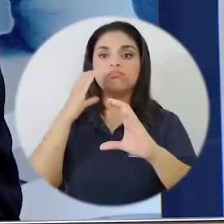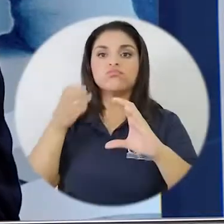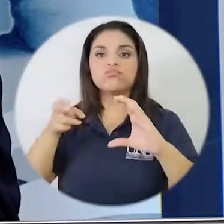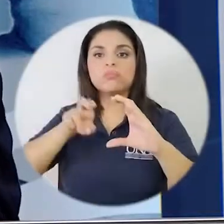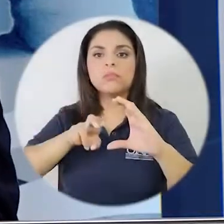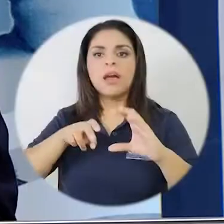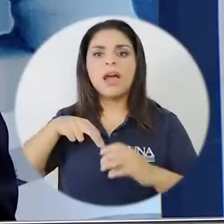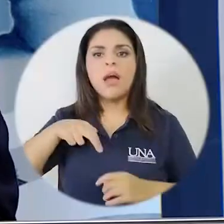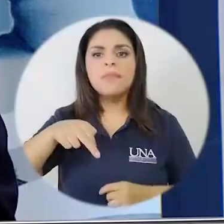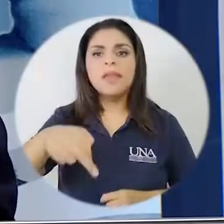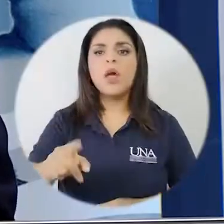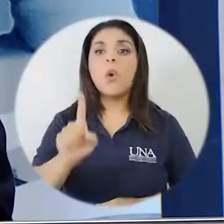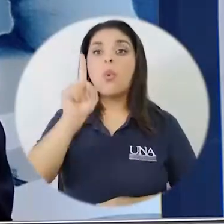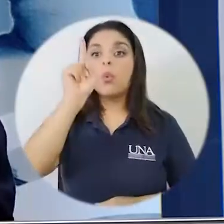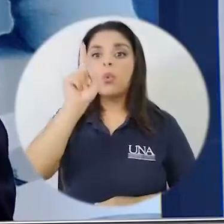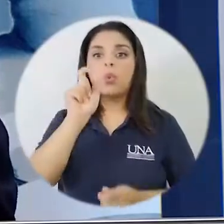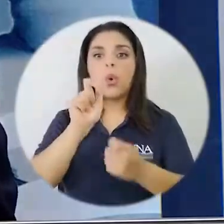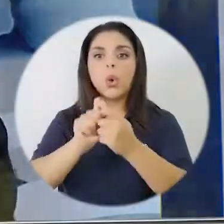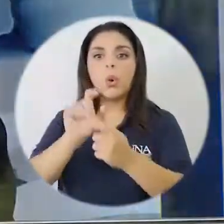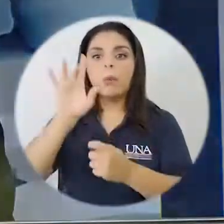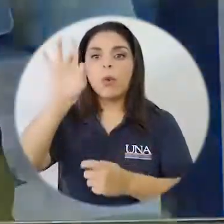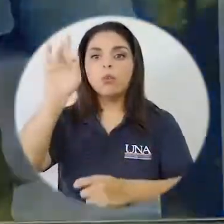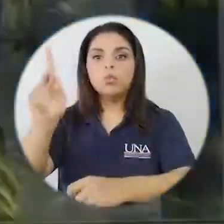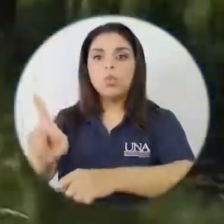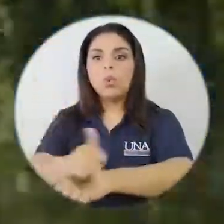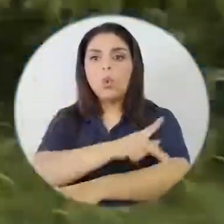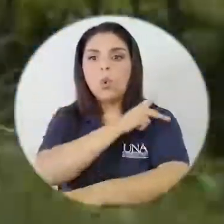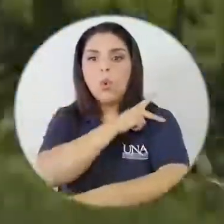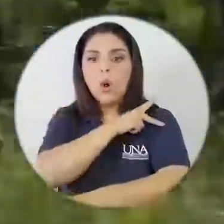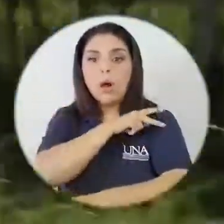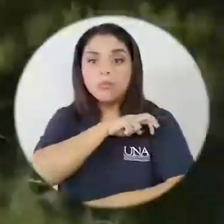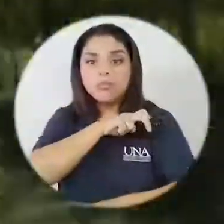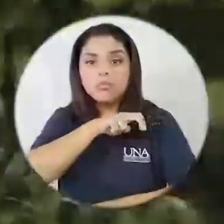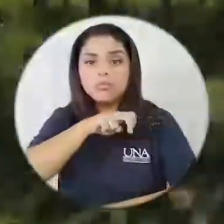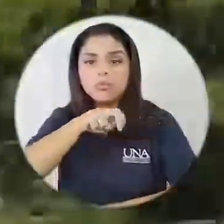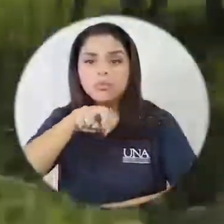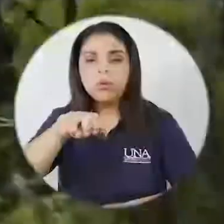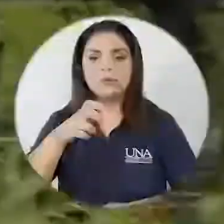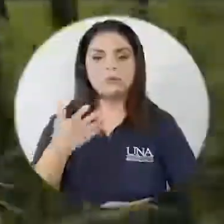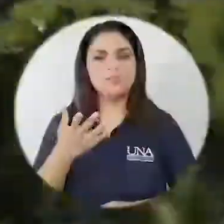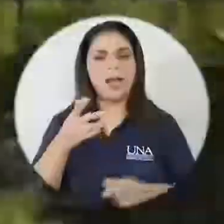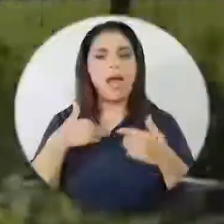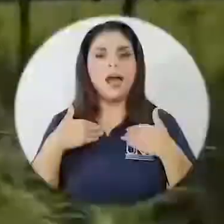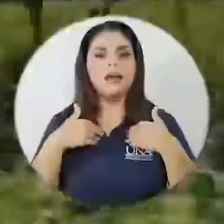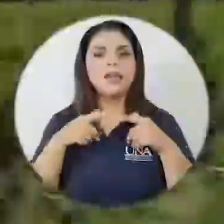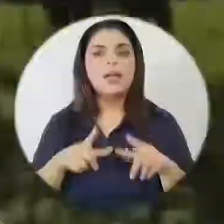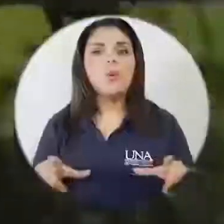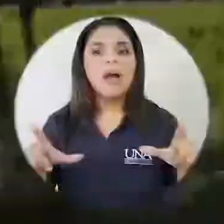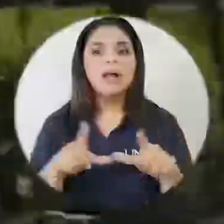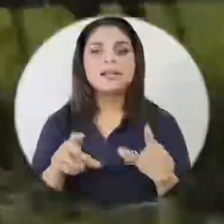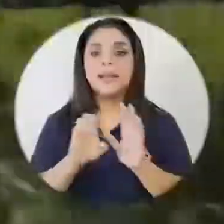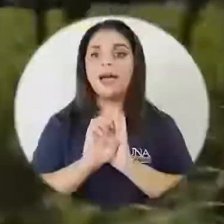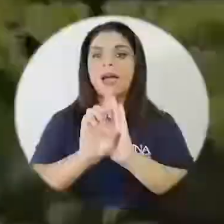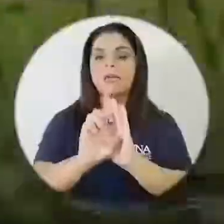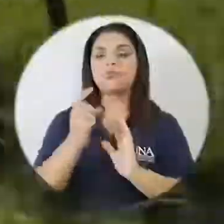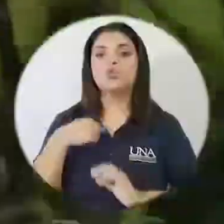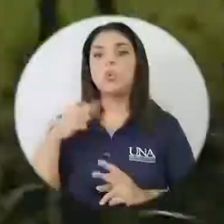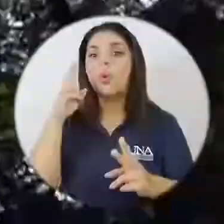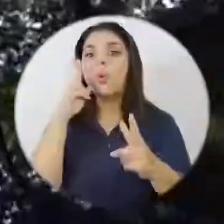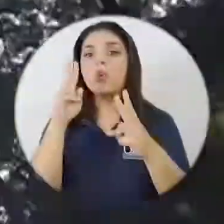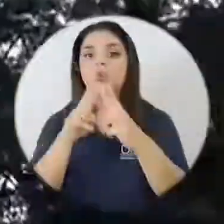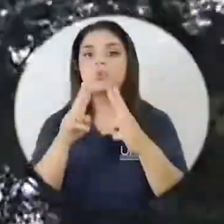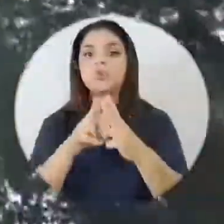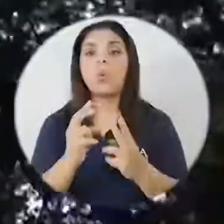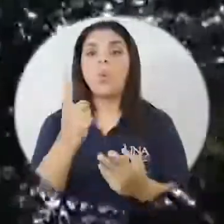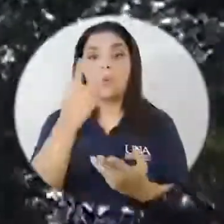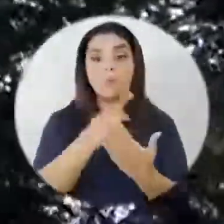tiene que caminar 1,8 kilómetros para accesar a eso. Entonces, hay lugares, por ejemplo, conozco